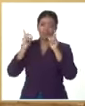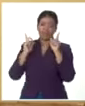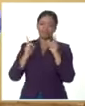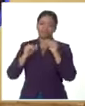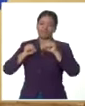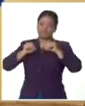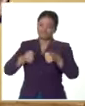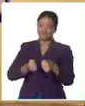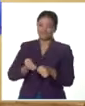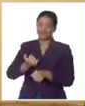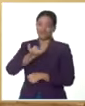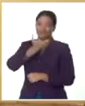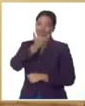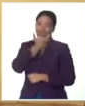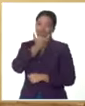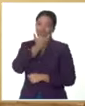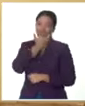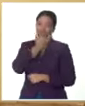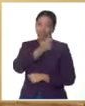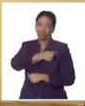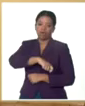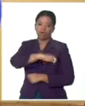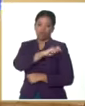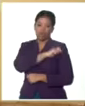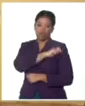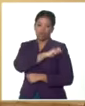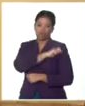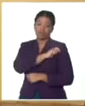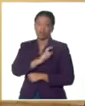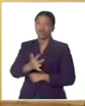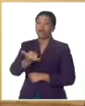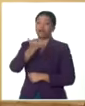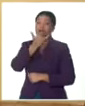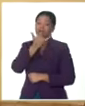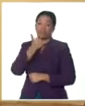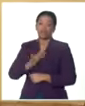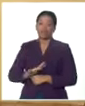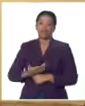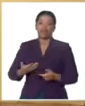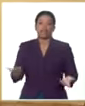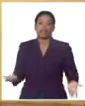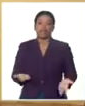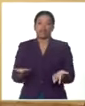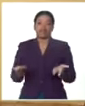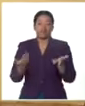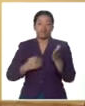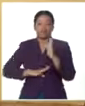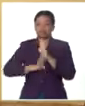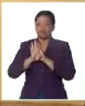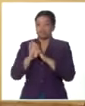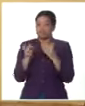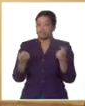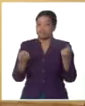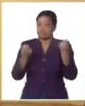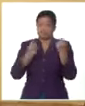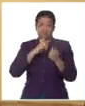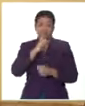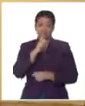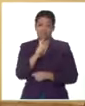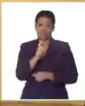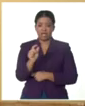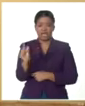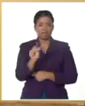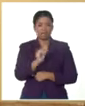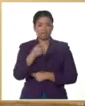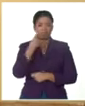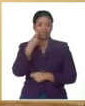atenta contra el bienestar de la población, que atenta contra su desarrollo económico y que más recientemente hemos visto